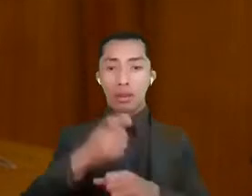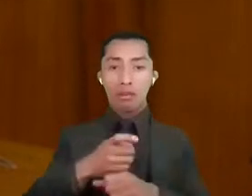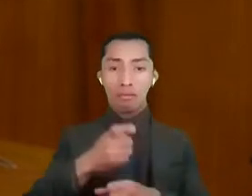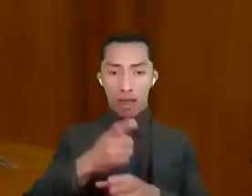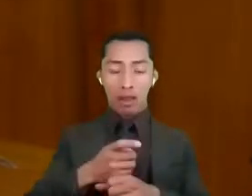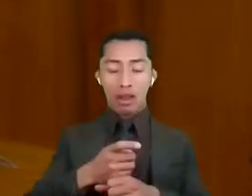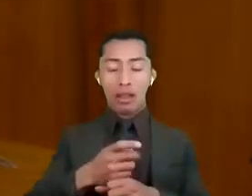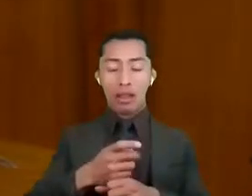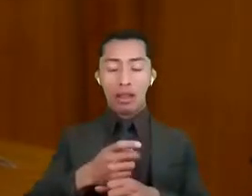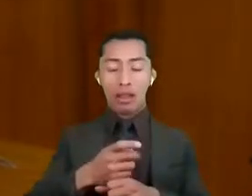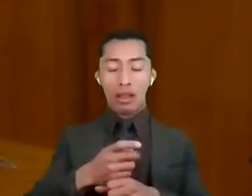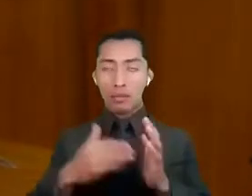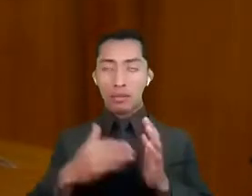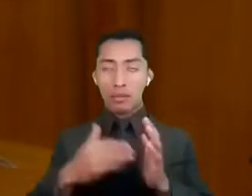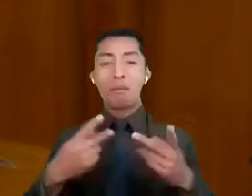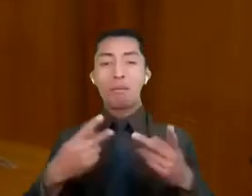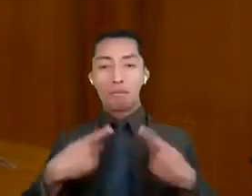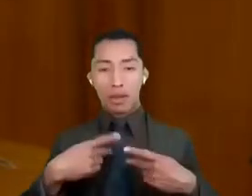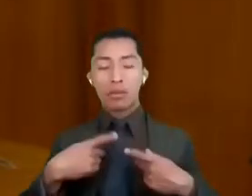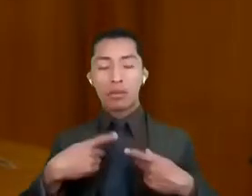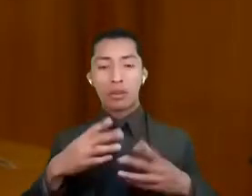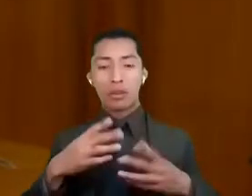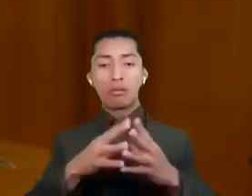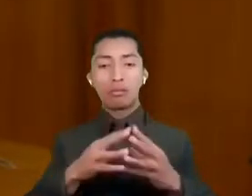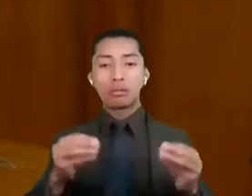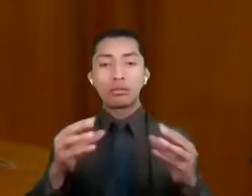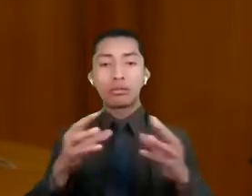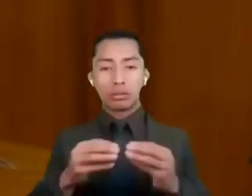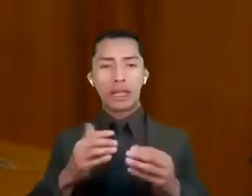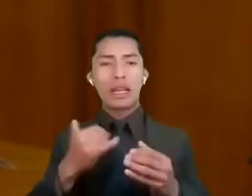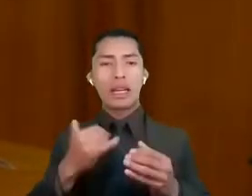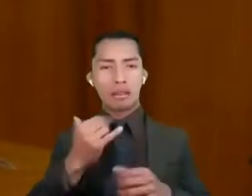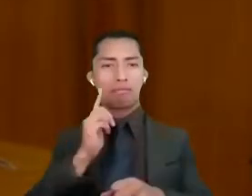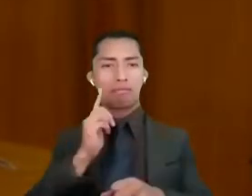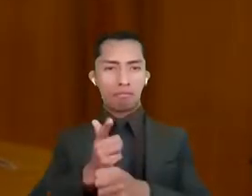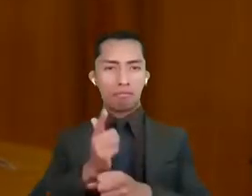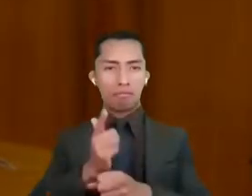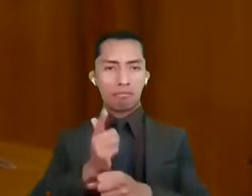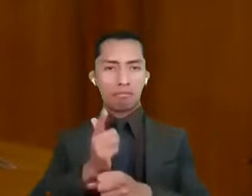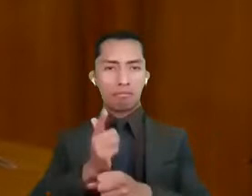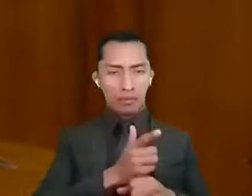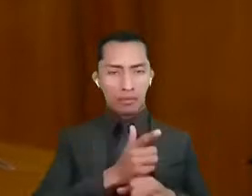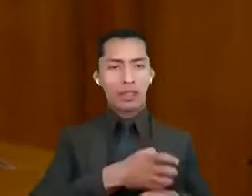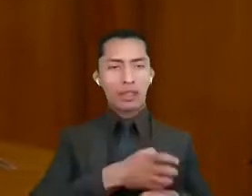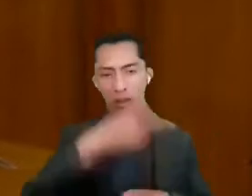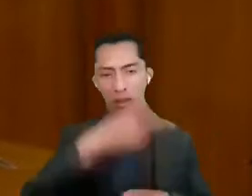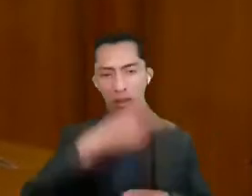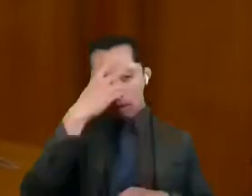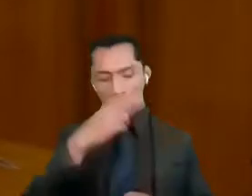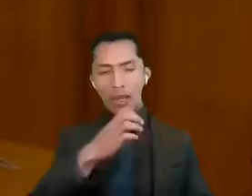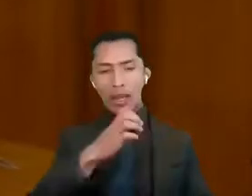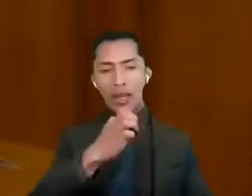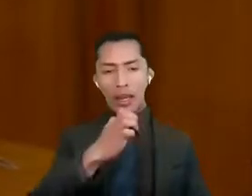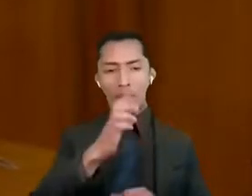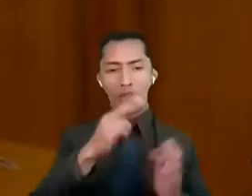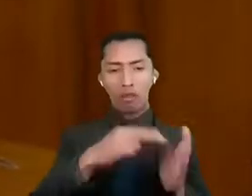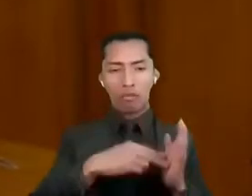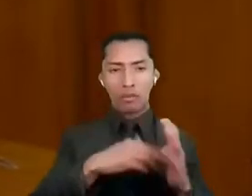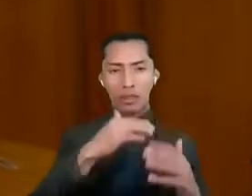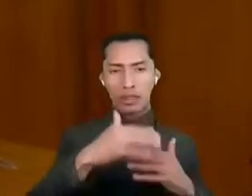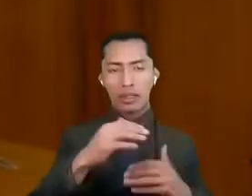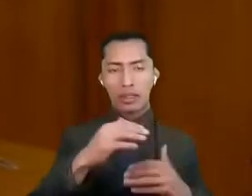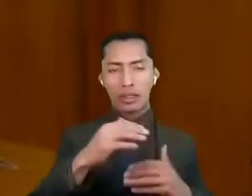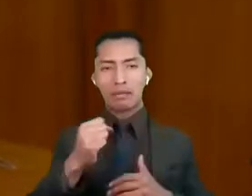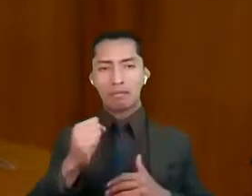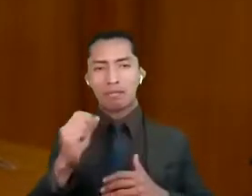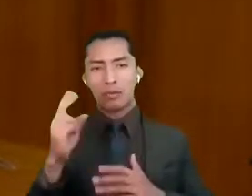36.135 personas desaparecidas y localizadas en el Estado de México entre enero de 2015 y septiembre de 2021,